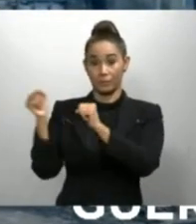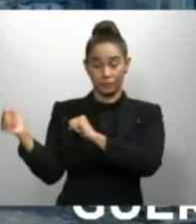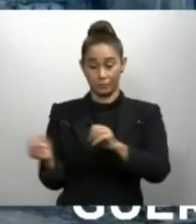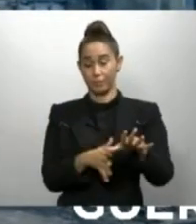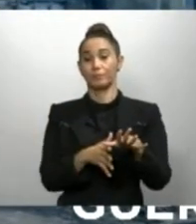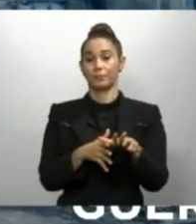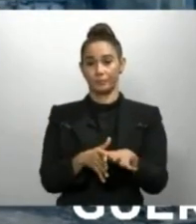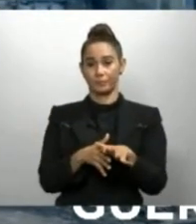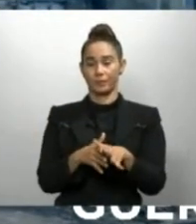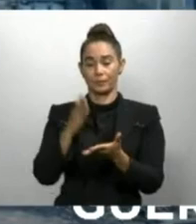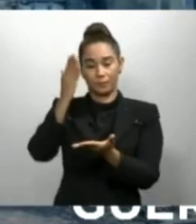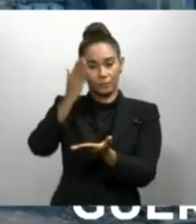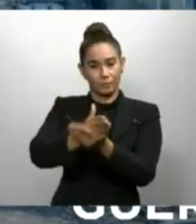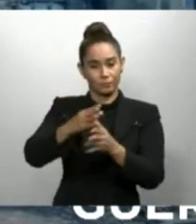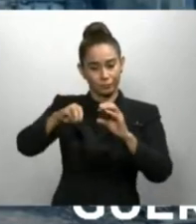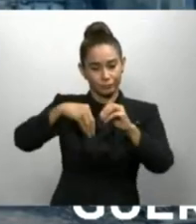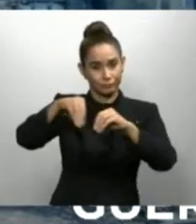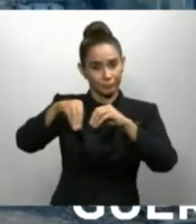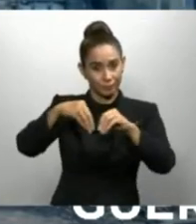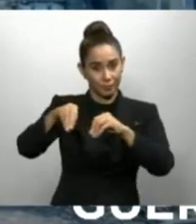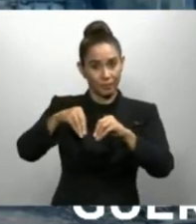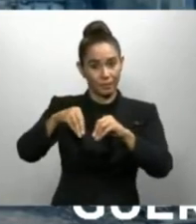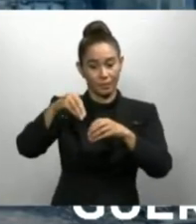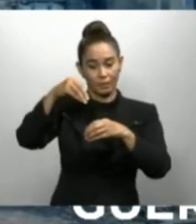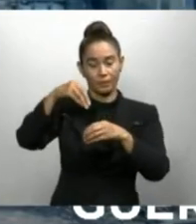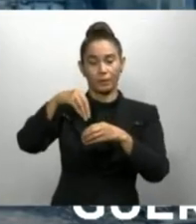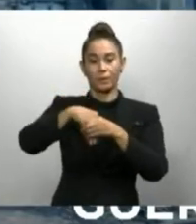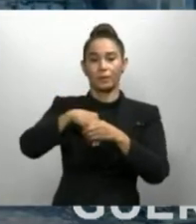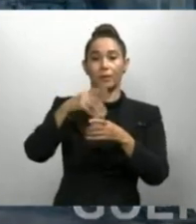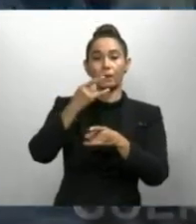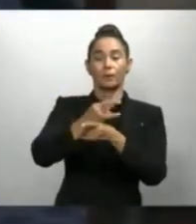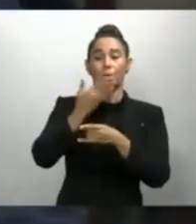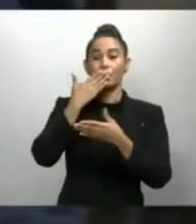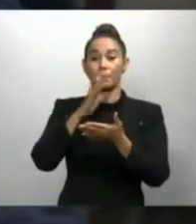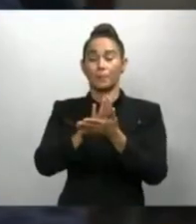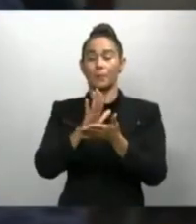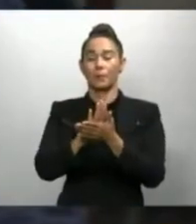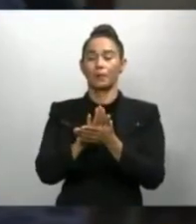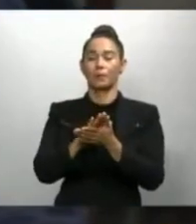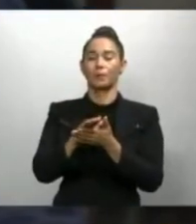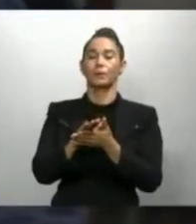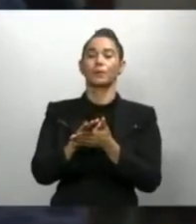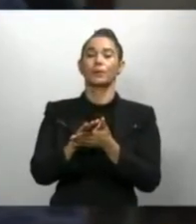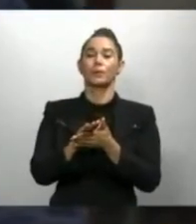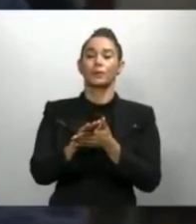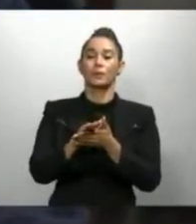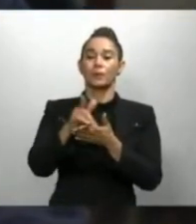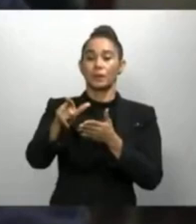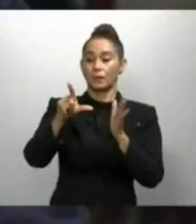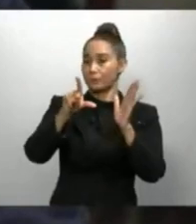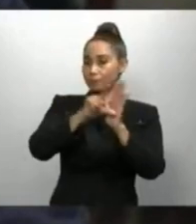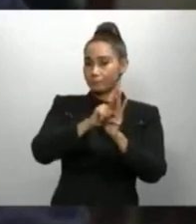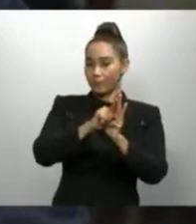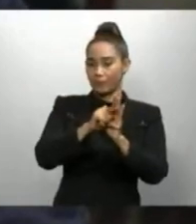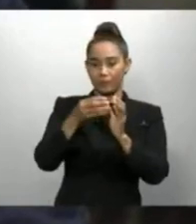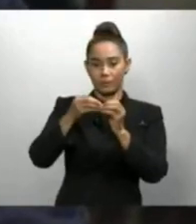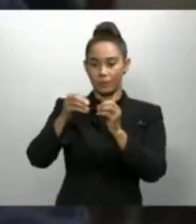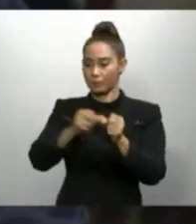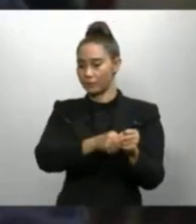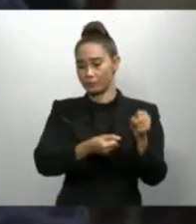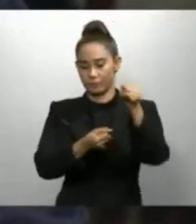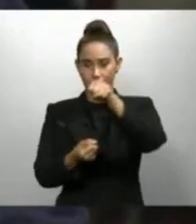de comercialización de alcohol adulterado con metanol y de productos derivados del alcohol que no cumplan con la normativa